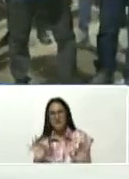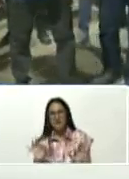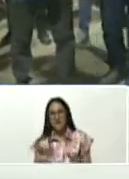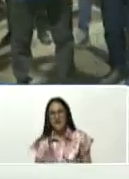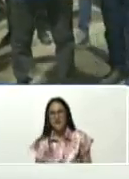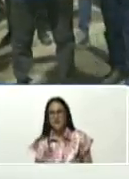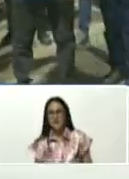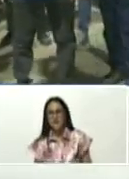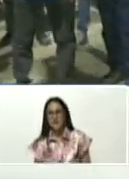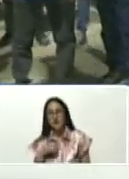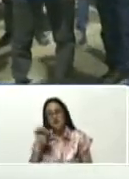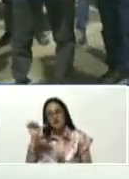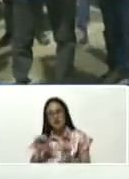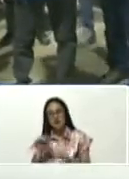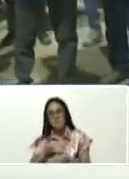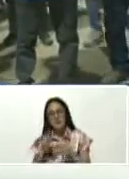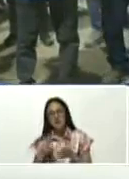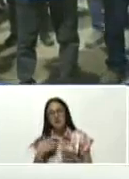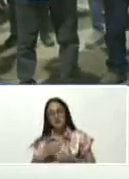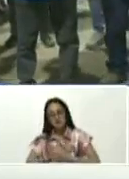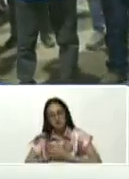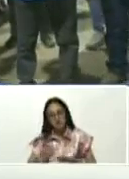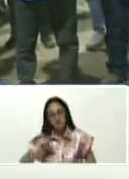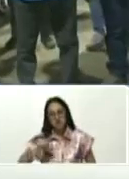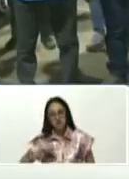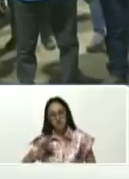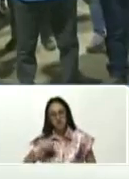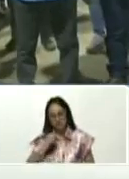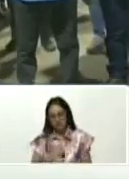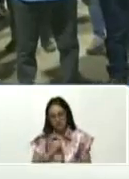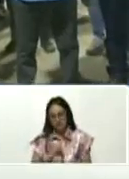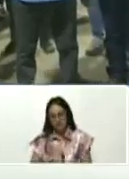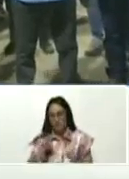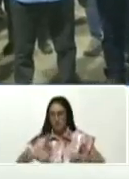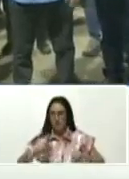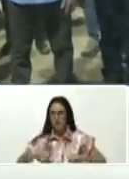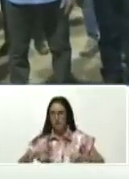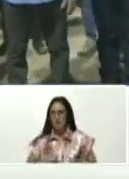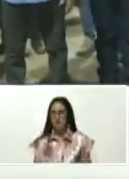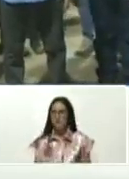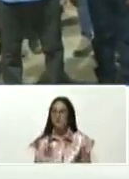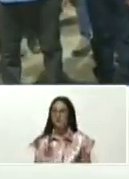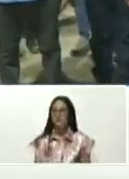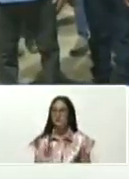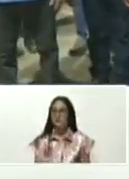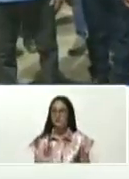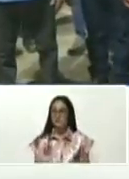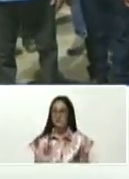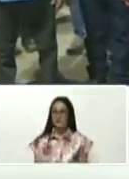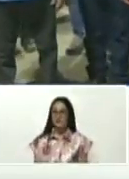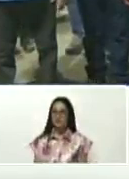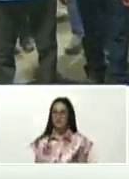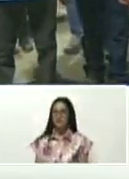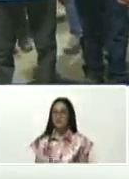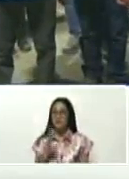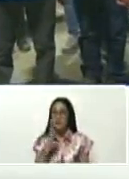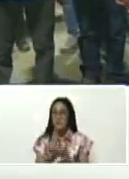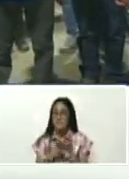señor ministro y nosotros en Cojedes estamos dispuestos a echarle pichón a esa tarea. Bueno, presidente, esta es parte de lo que